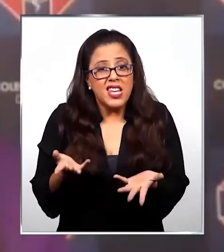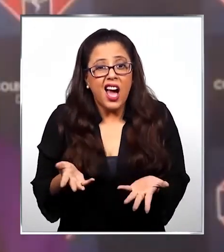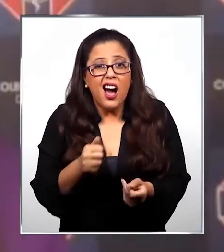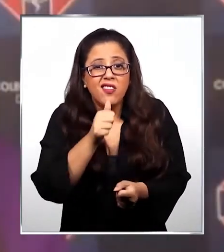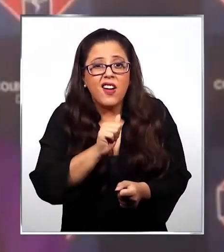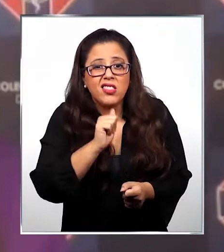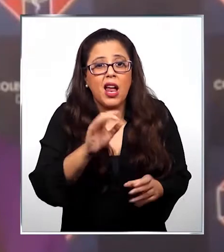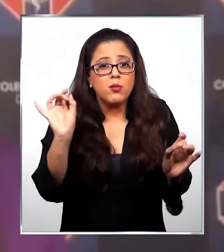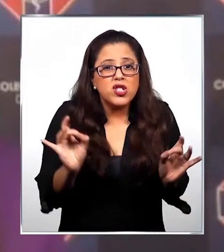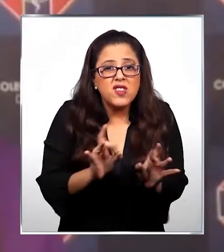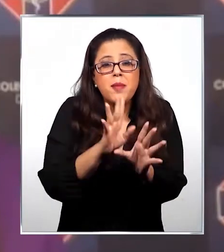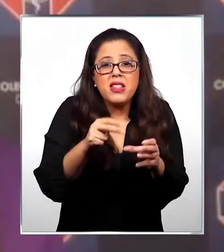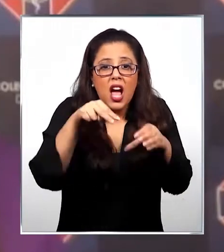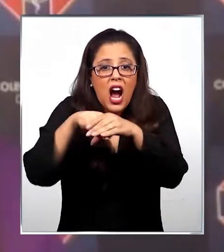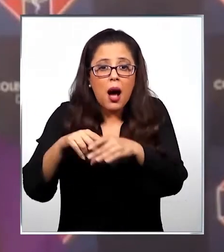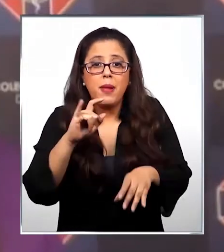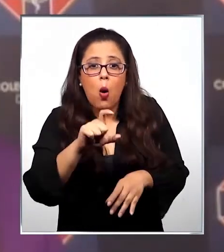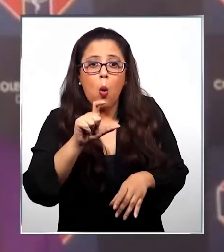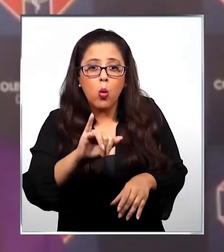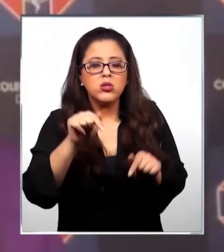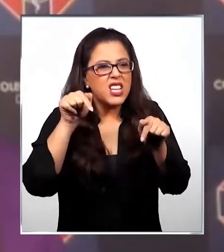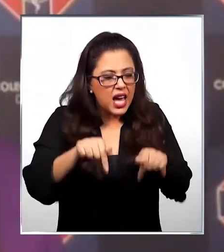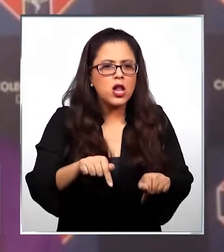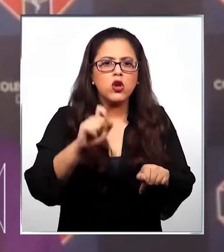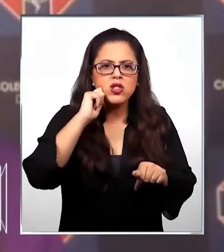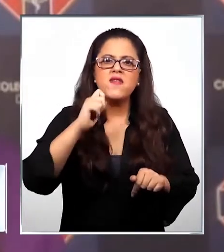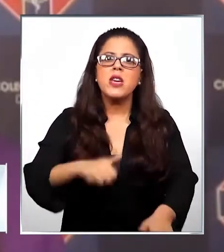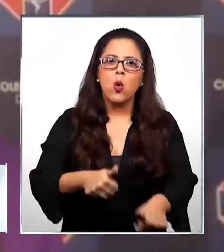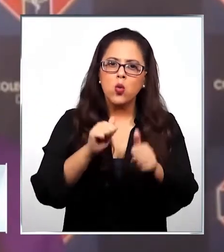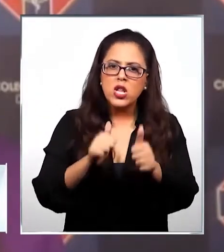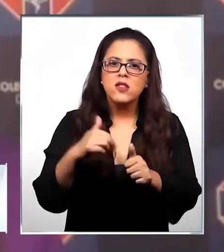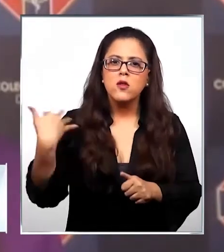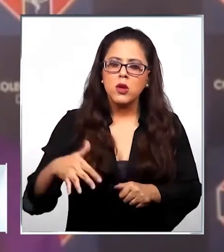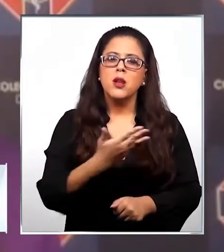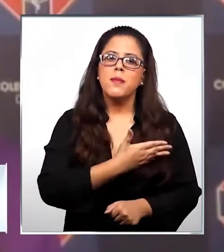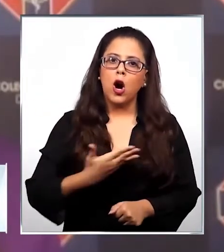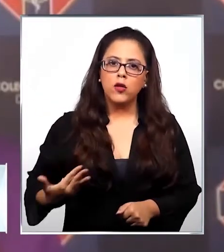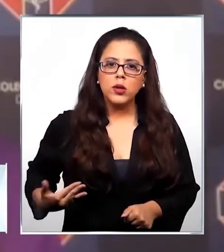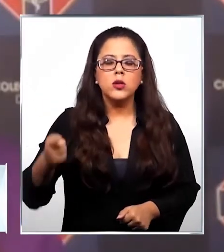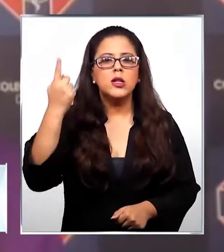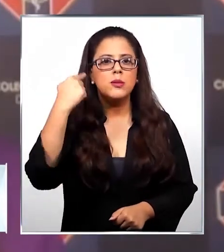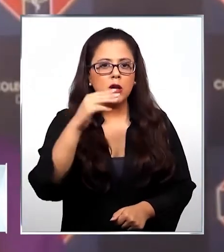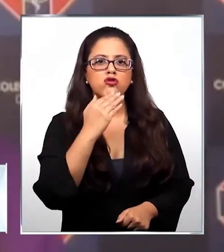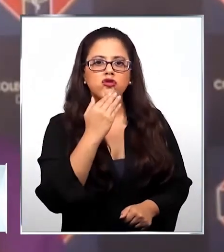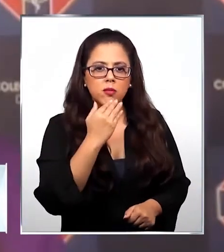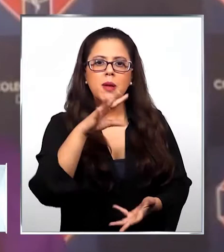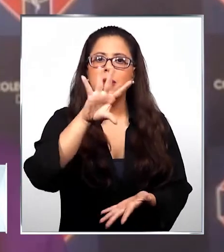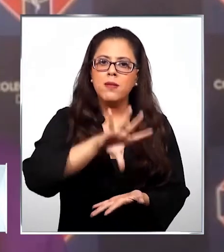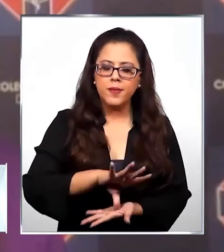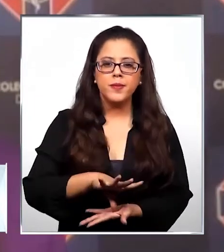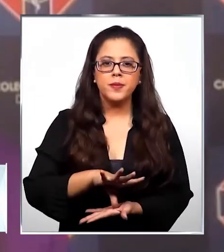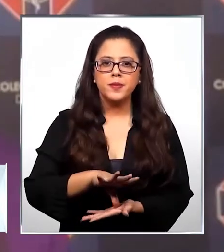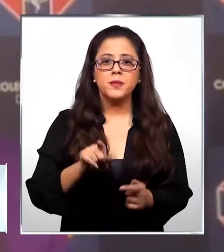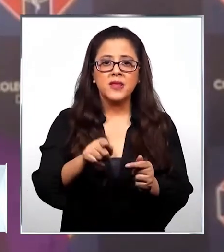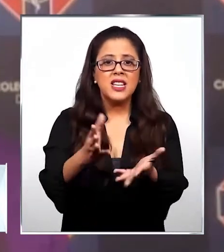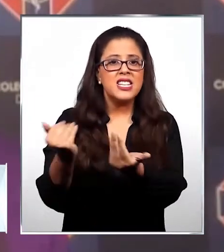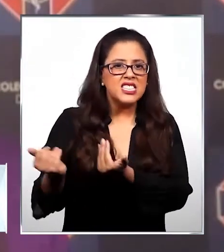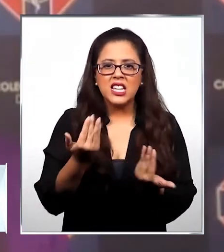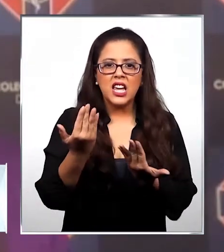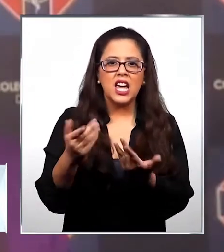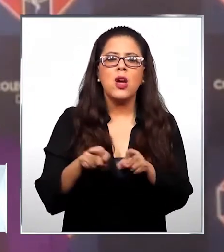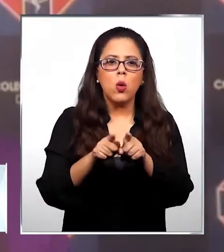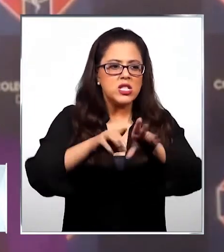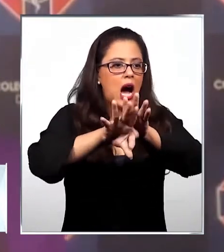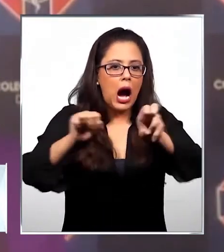requieran. Siempre hemos considerado que el manejo de esta pandemia es un tremendo desafío, no solamente para el gobierno, sino que tiene que ser un desafío país, que requiere